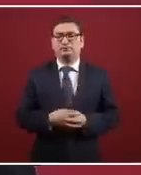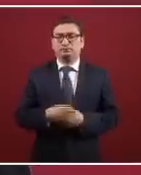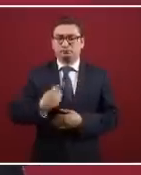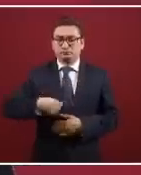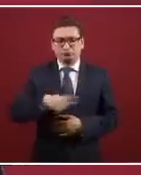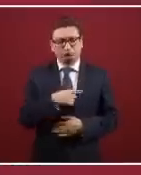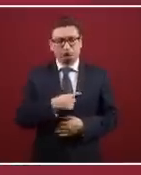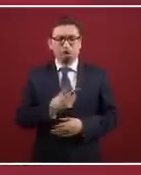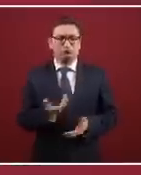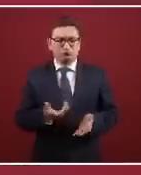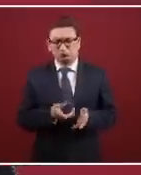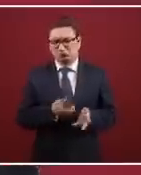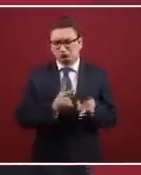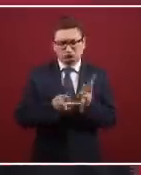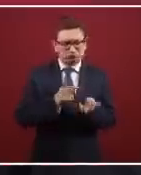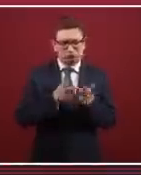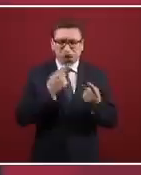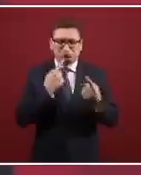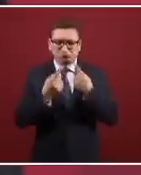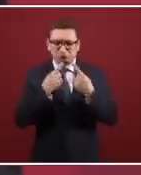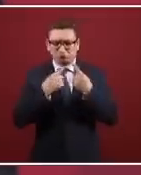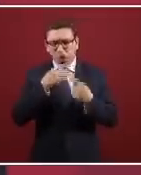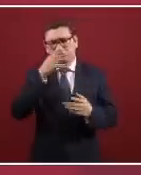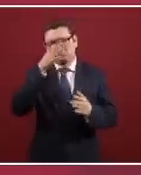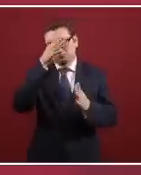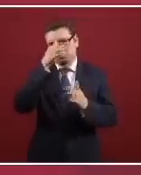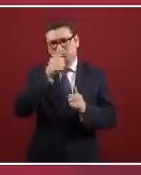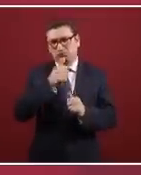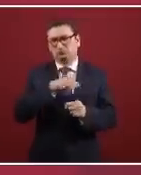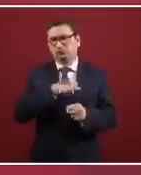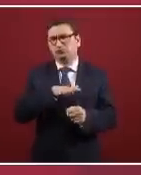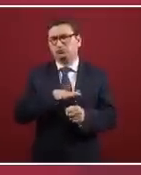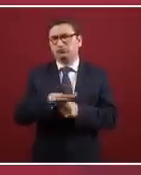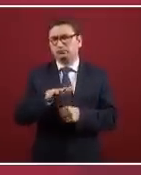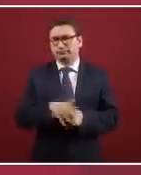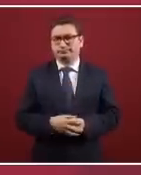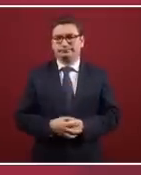llegamos al acuerdo de que se abren